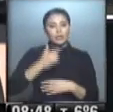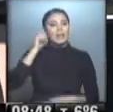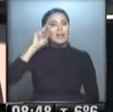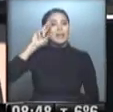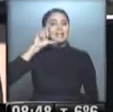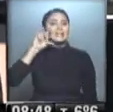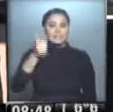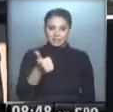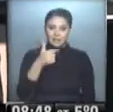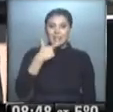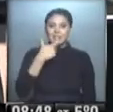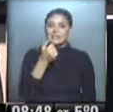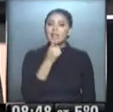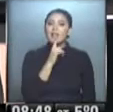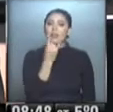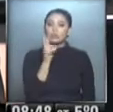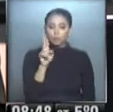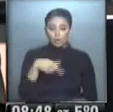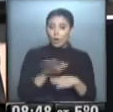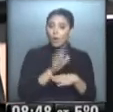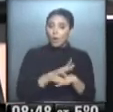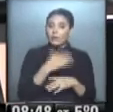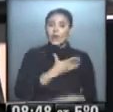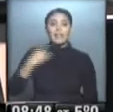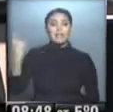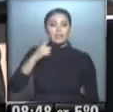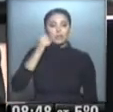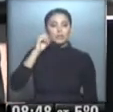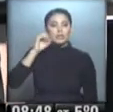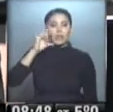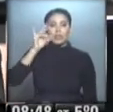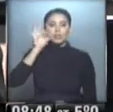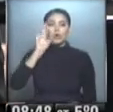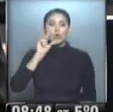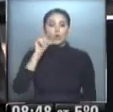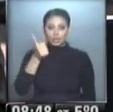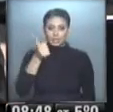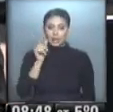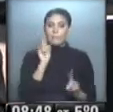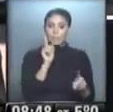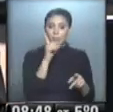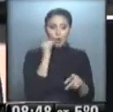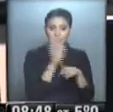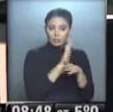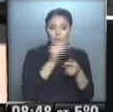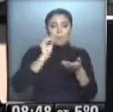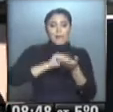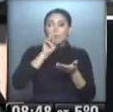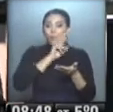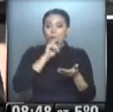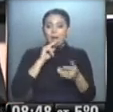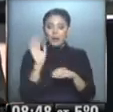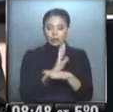garcía satur en esta obra que dirige santiago doria que protagonizan el propio garcía satur y claudia lapacó